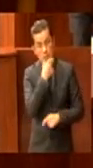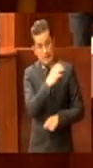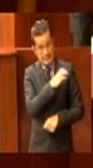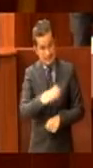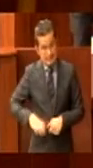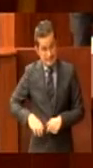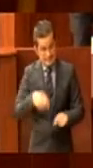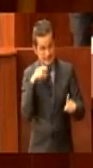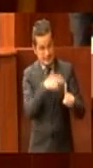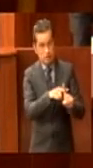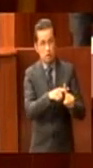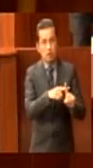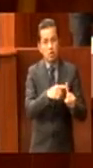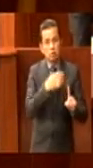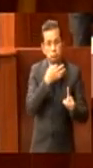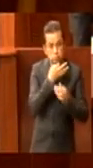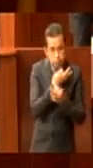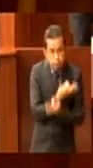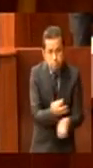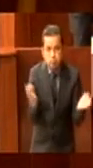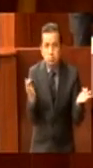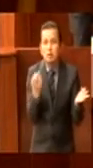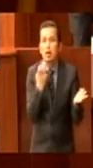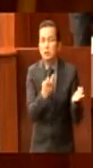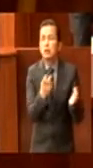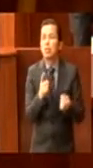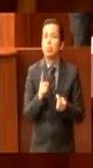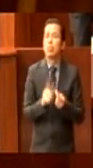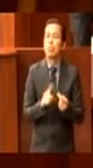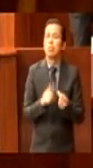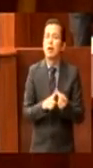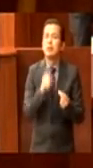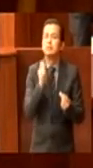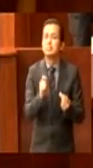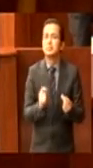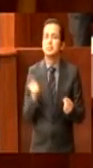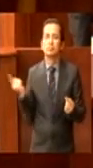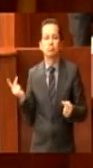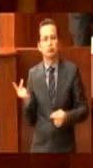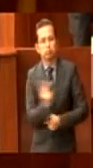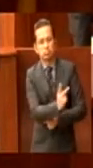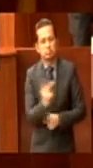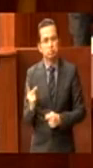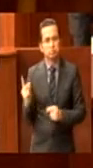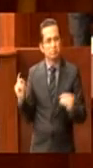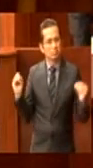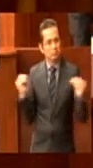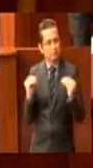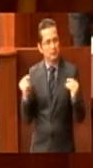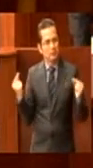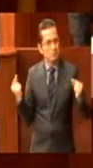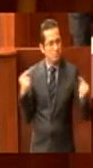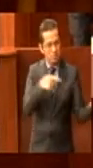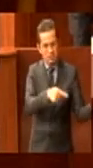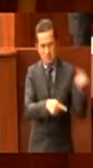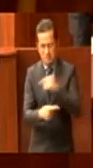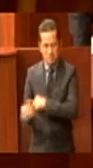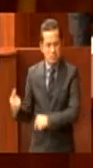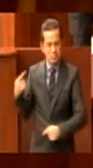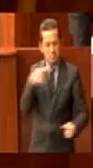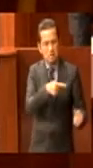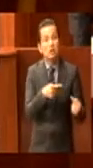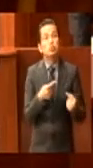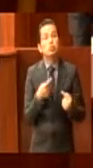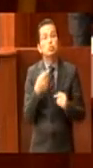denunciado se dan en el contexto de una discusión en torno a las actividades